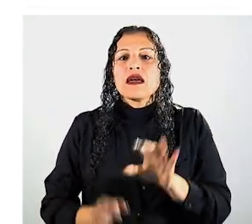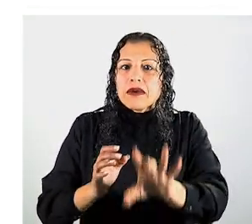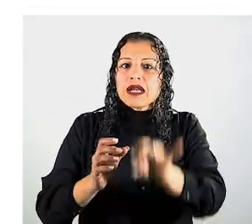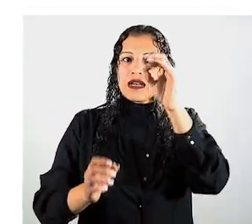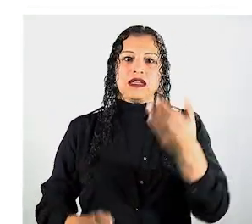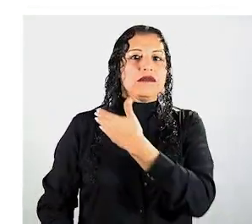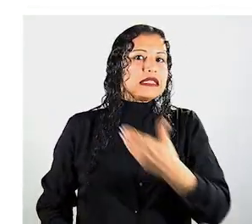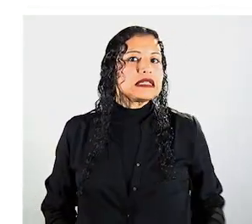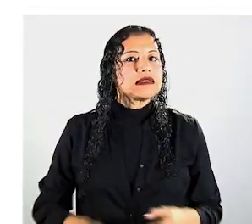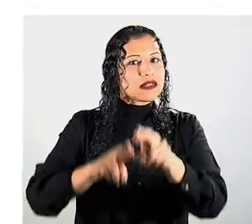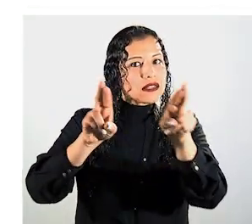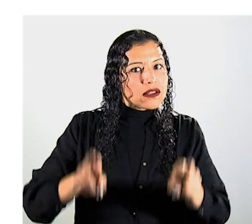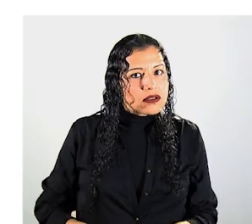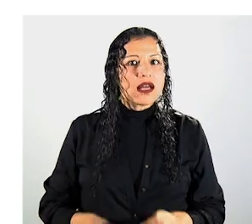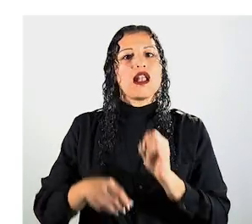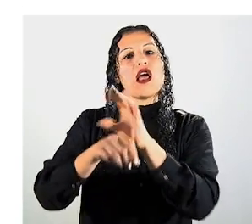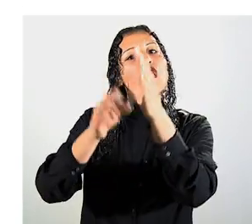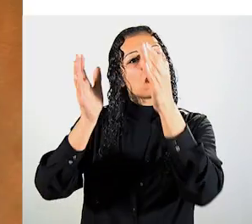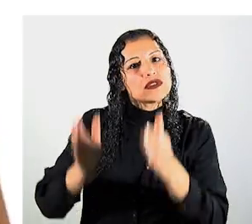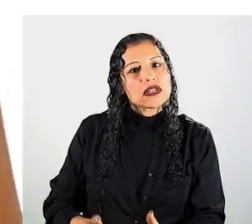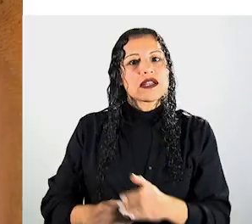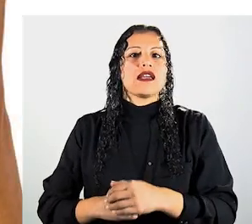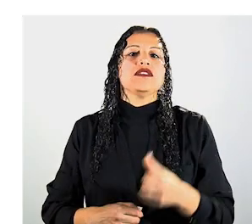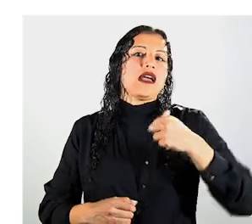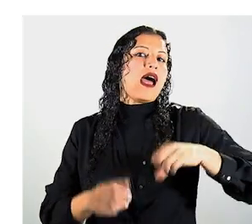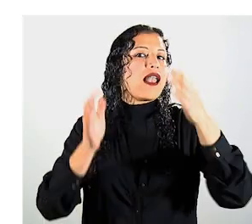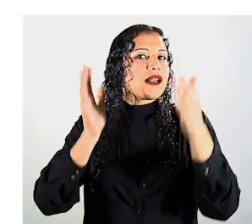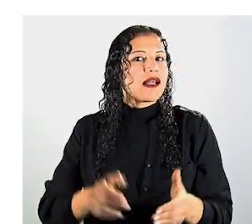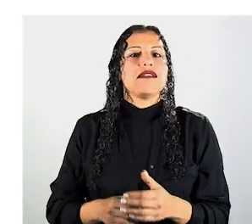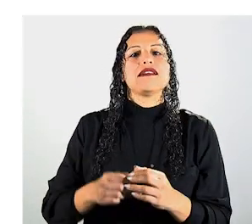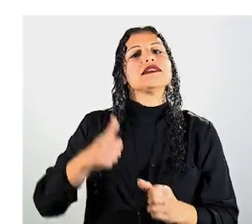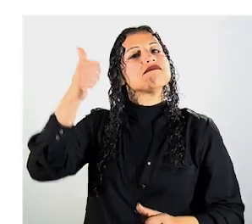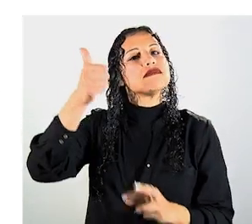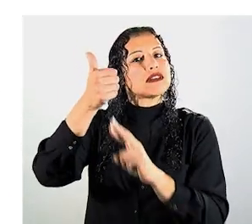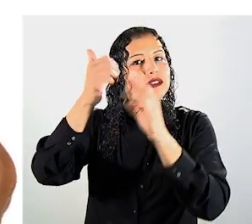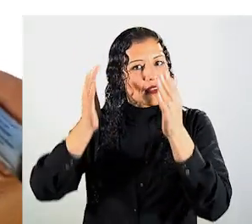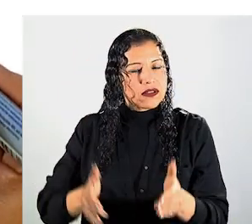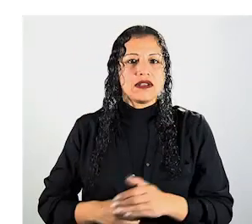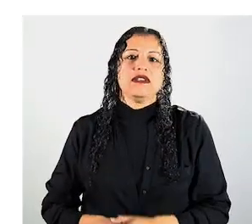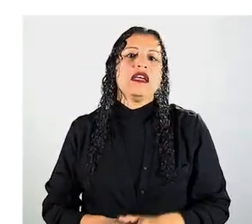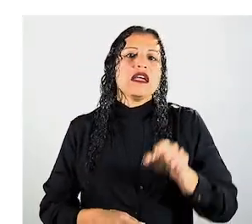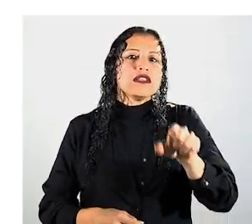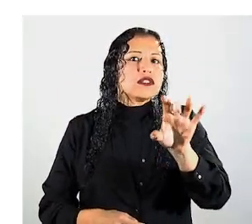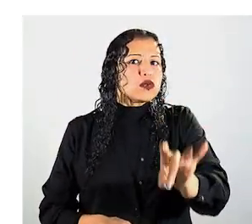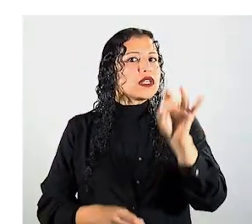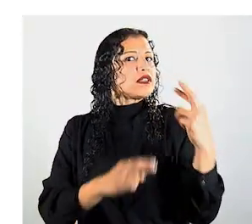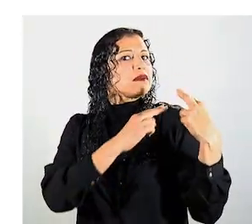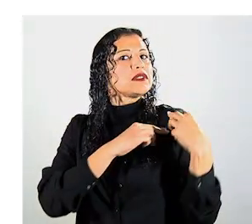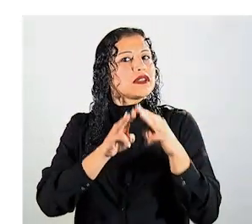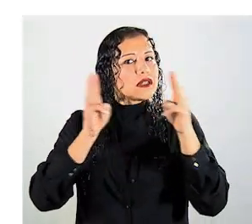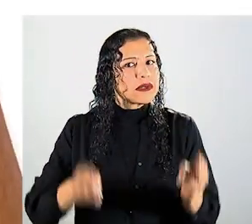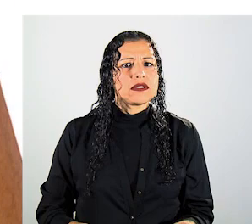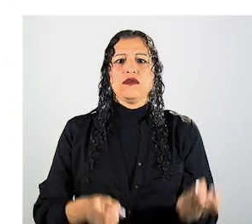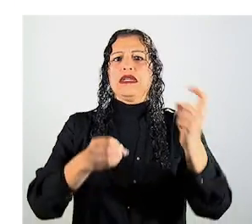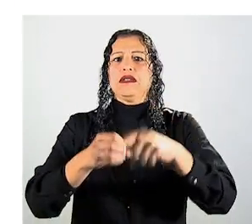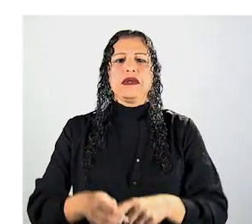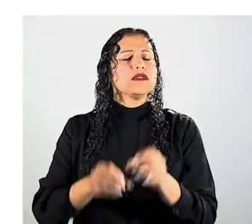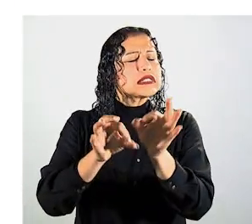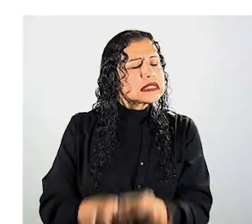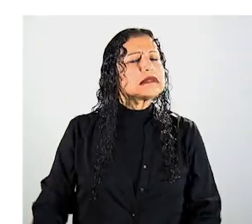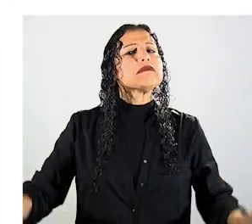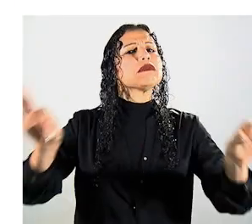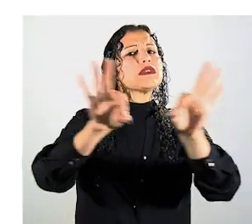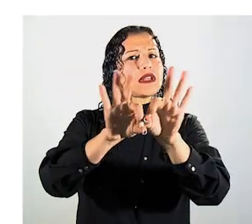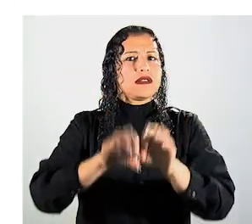Para elegir presidente regional, consejeros, alcaldes y regidores. Como miembro de mesa, tu participación